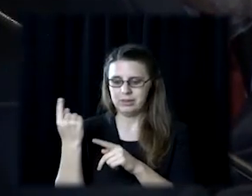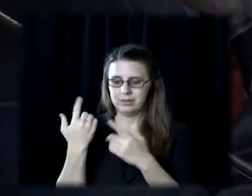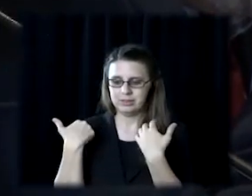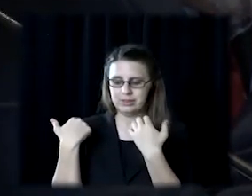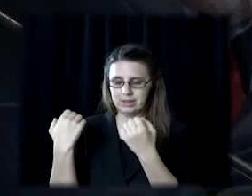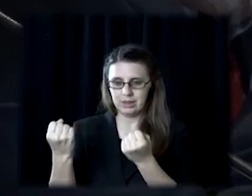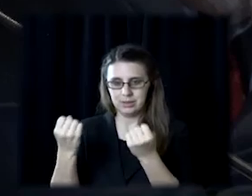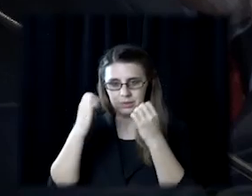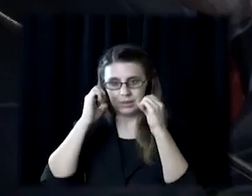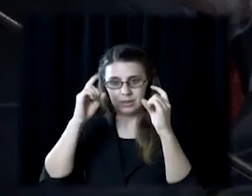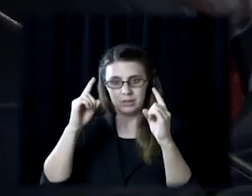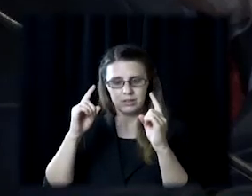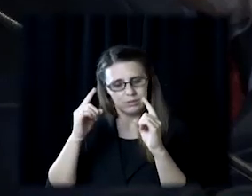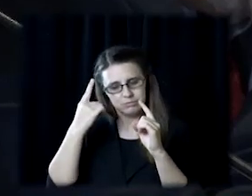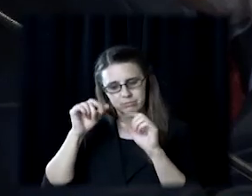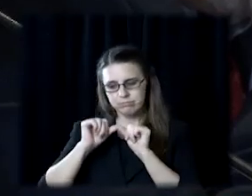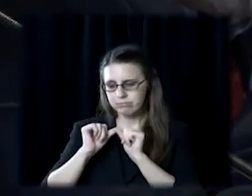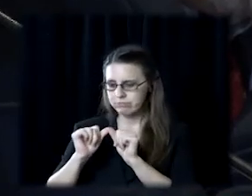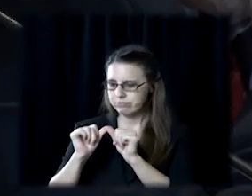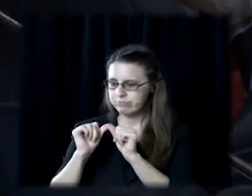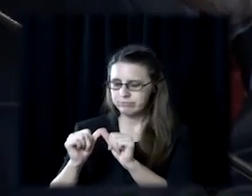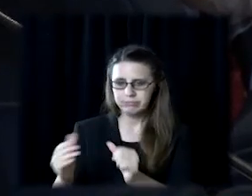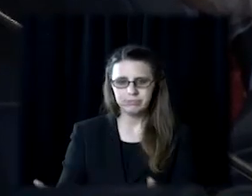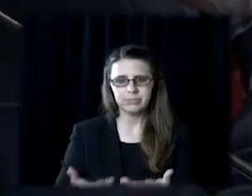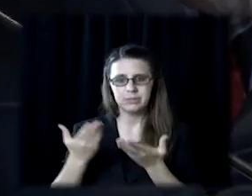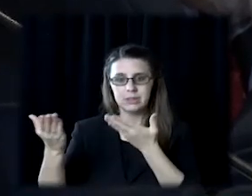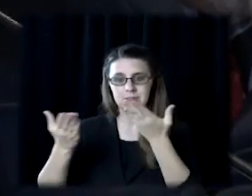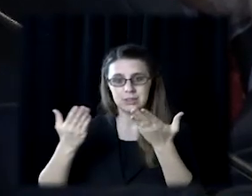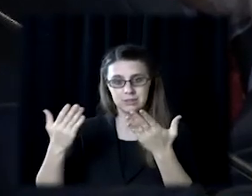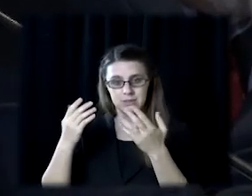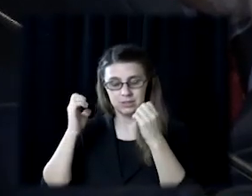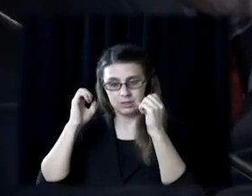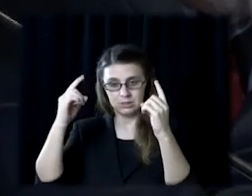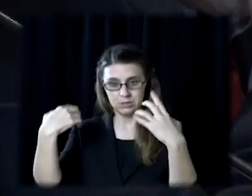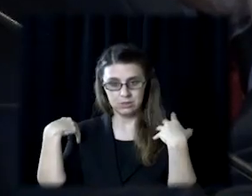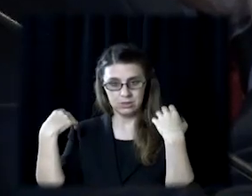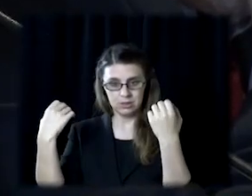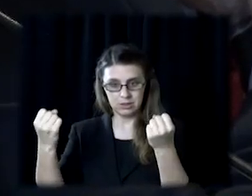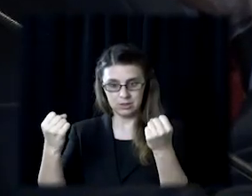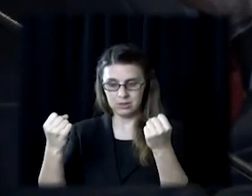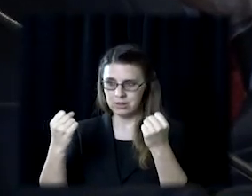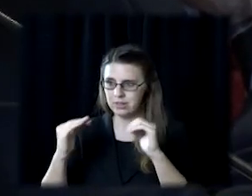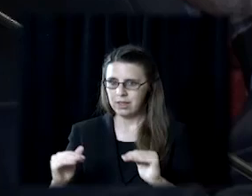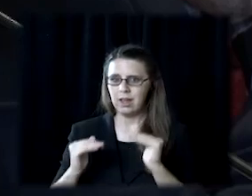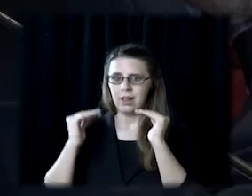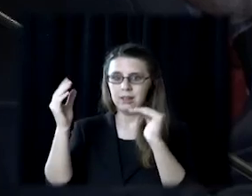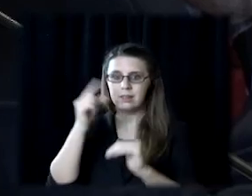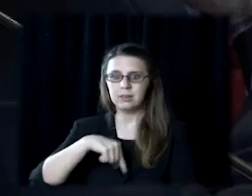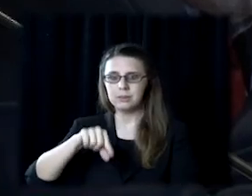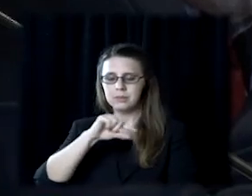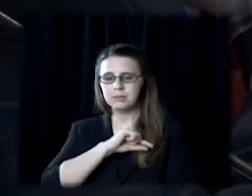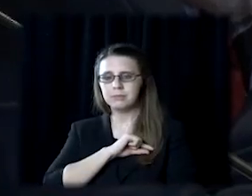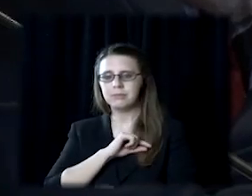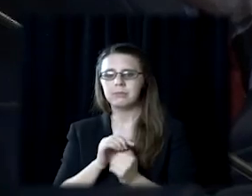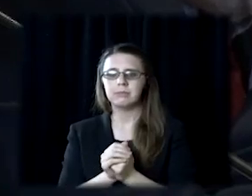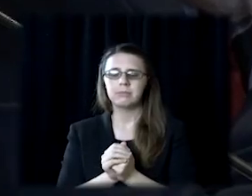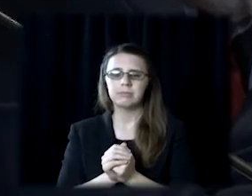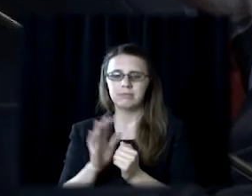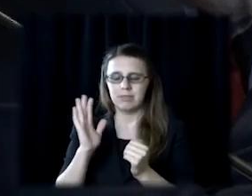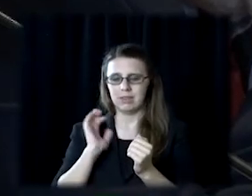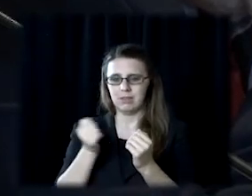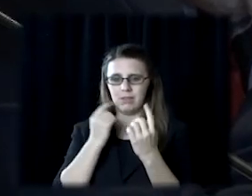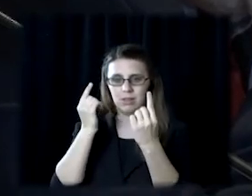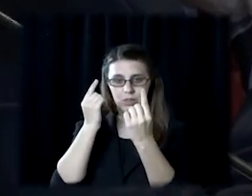para garantizar que continuemos brindando a nuestros ciudadanos servicios de educación y salud de alta calidad que a la vez sean rentables. A estos logros se le añade el trabajo